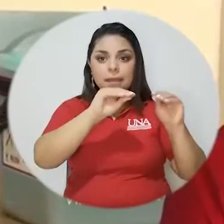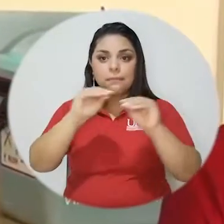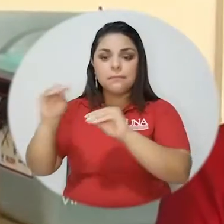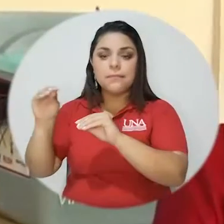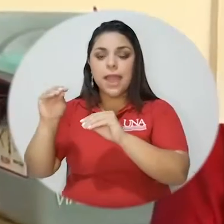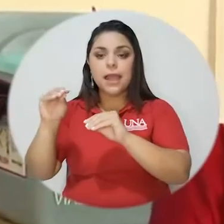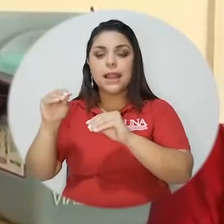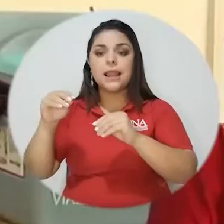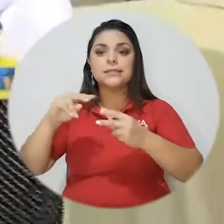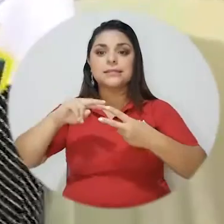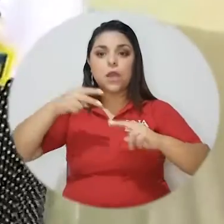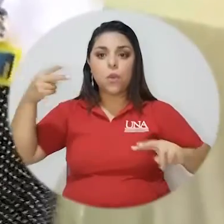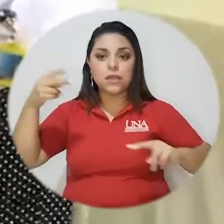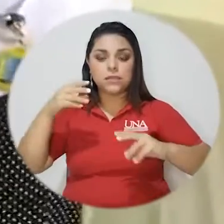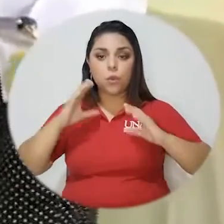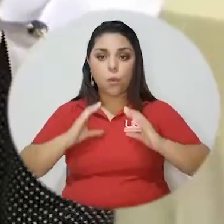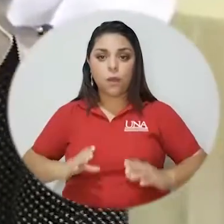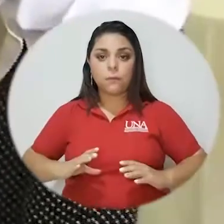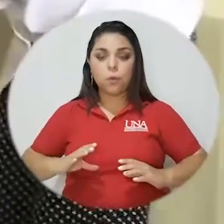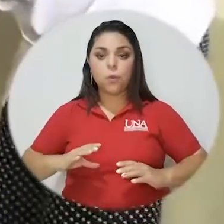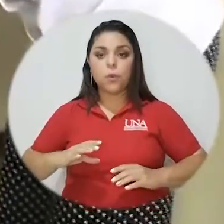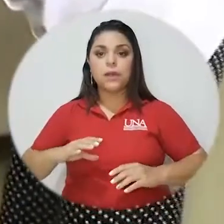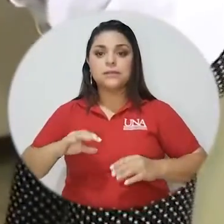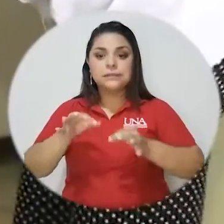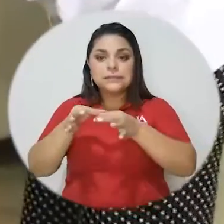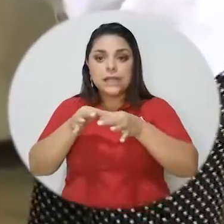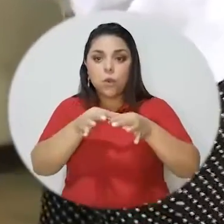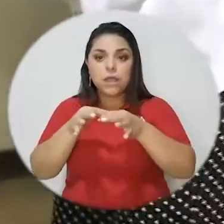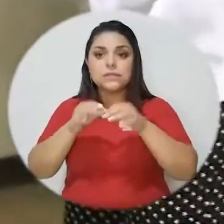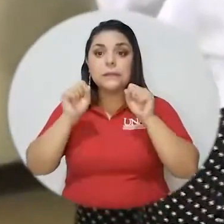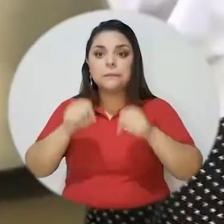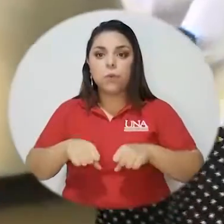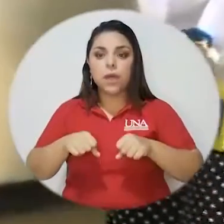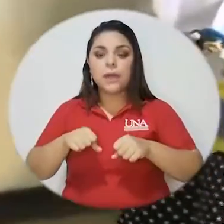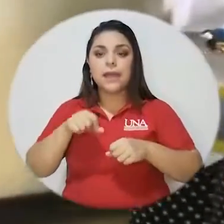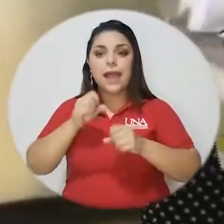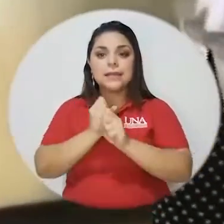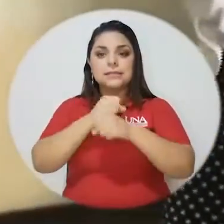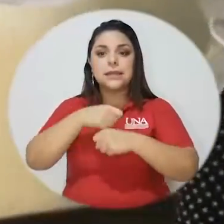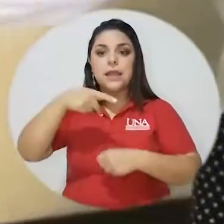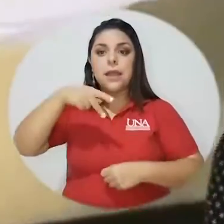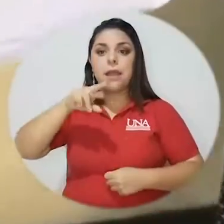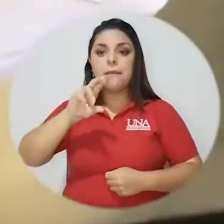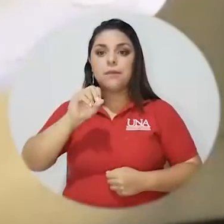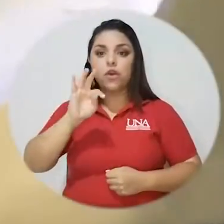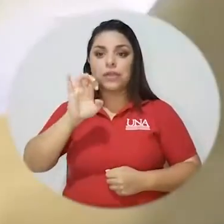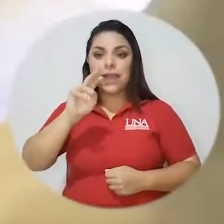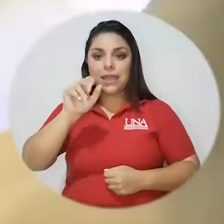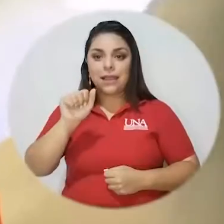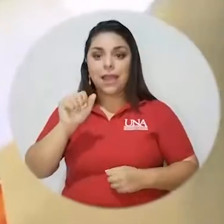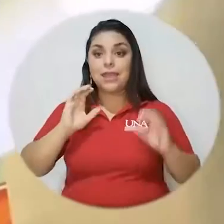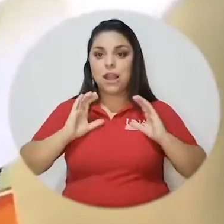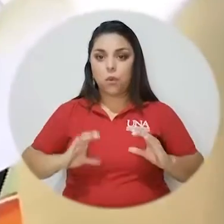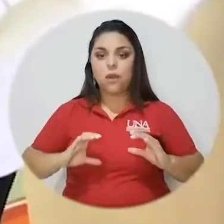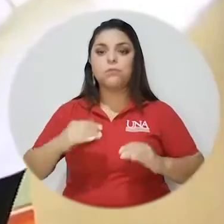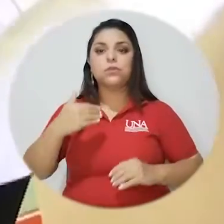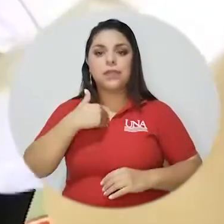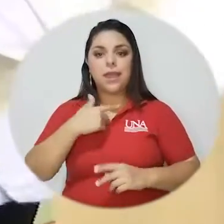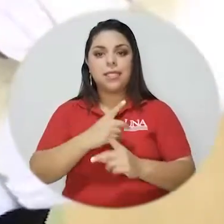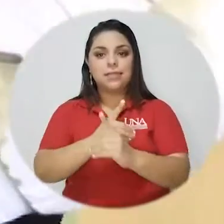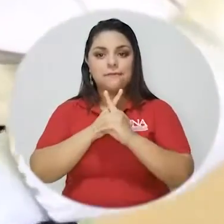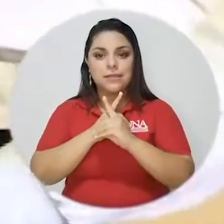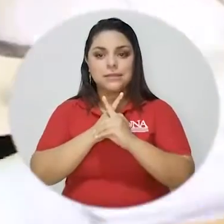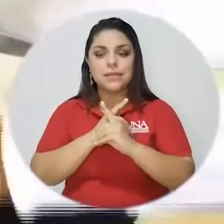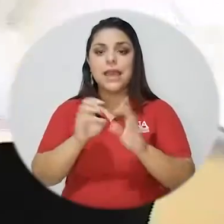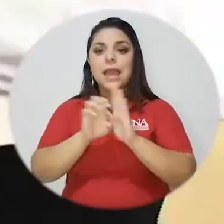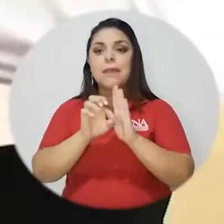secuencia al citoplasma de células del cuerpo humano y que se exprese esa proteína y el cuerpo pueda producir las defensas.